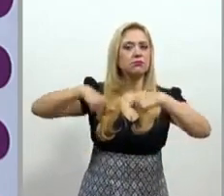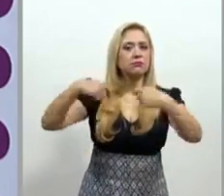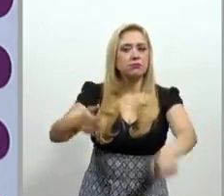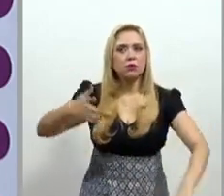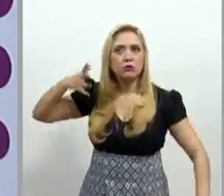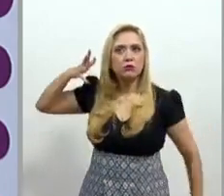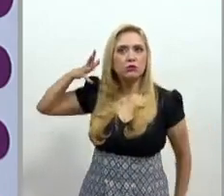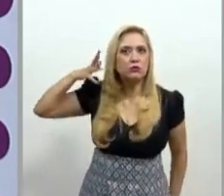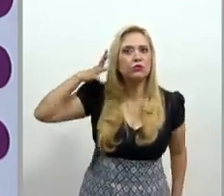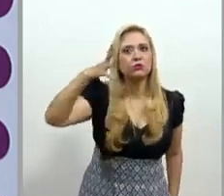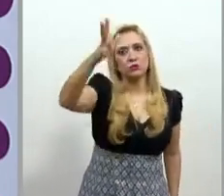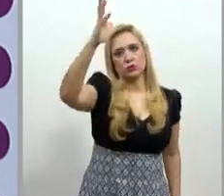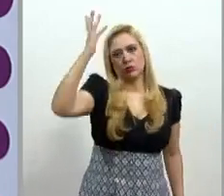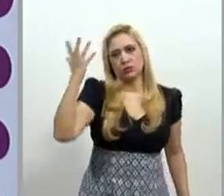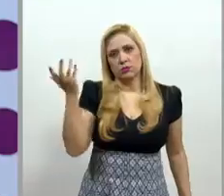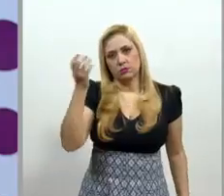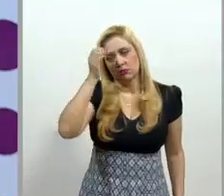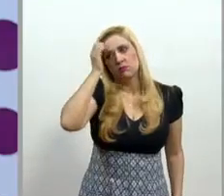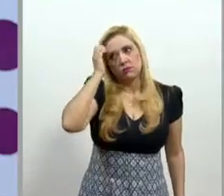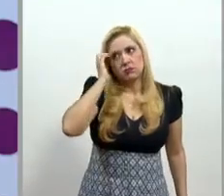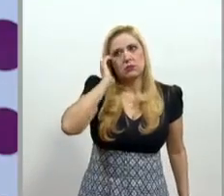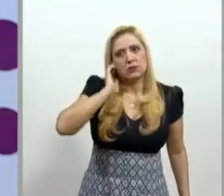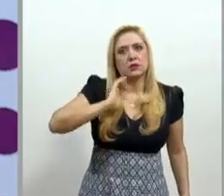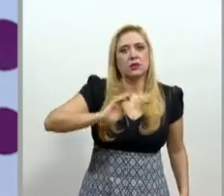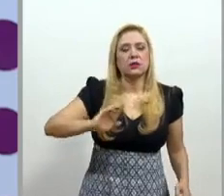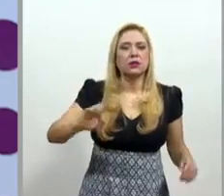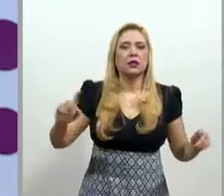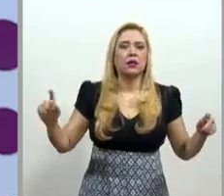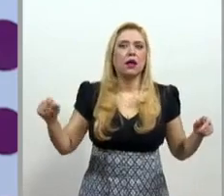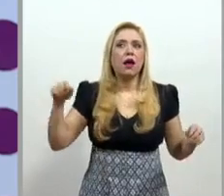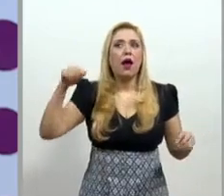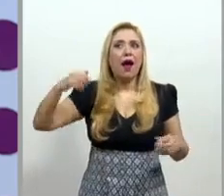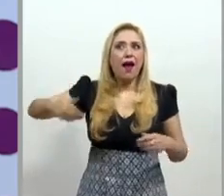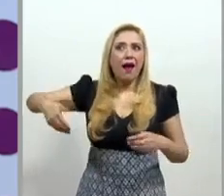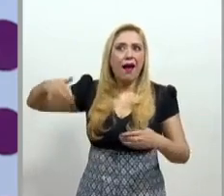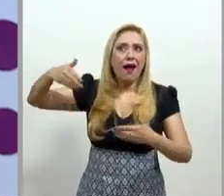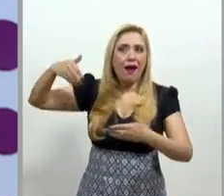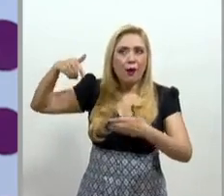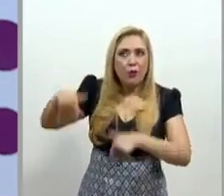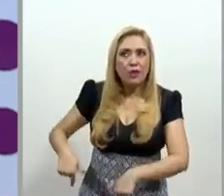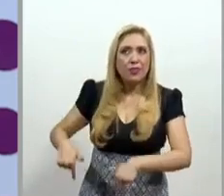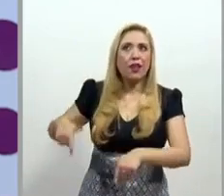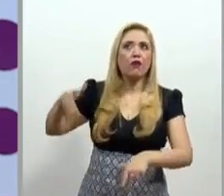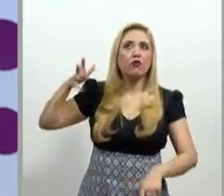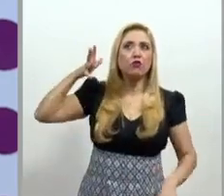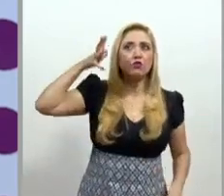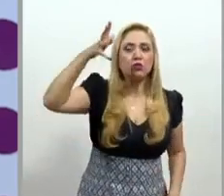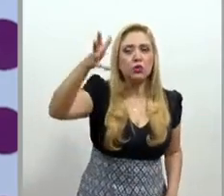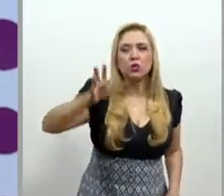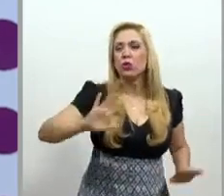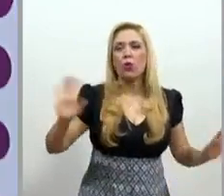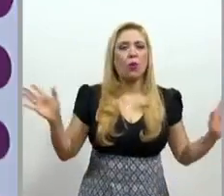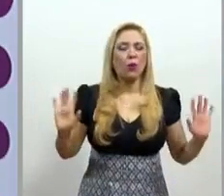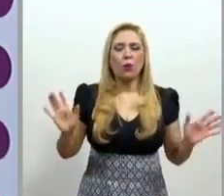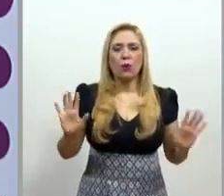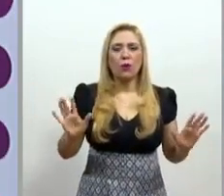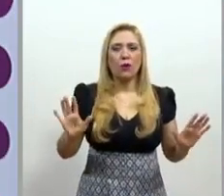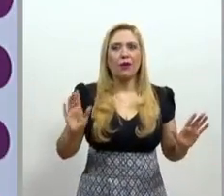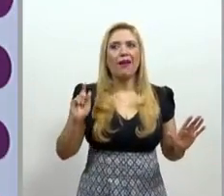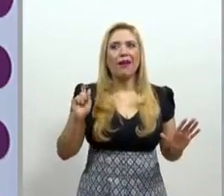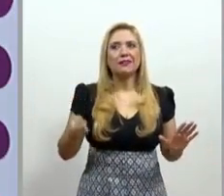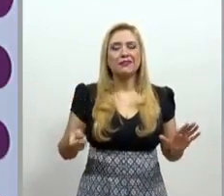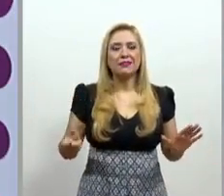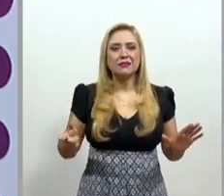futura. Entonces me parece que más que un conflicto entre presente y futuro, más bien tiene que verse como un enfoque de colectividad, como un